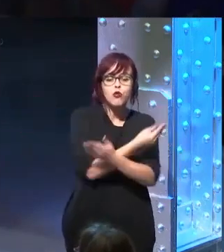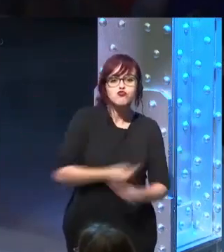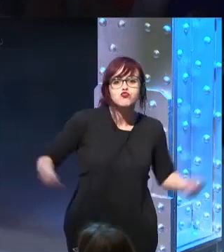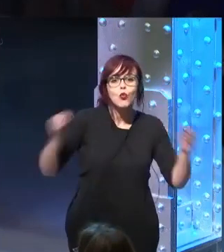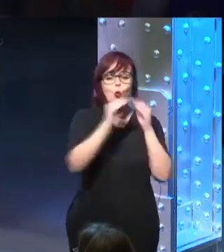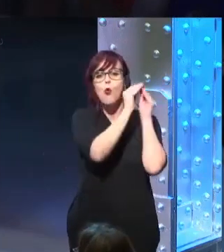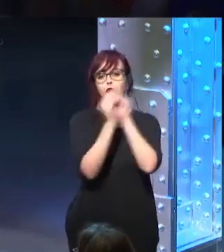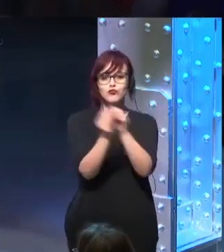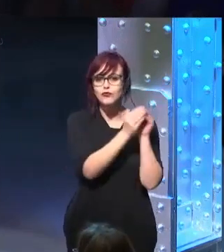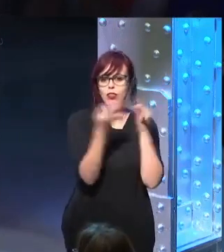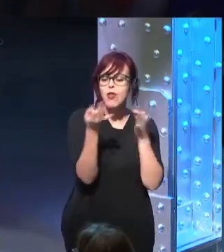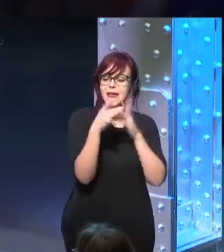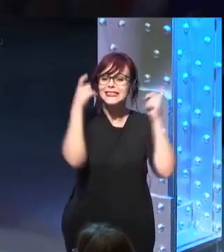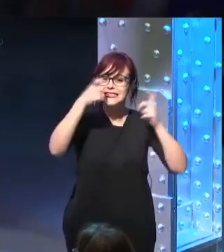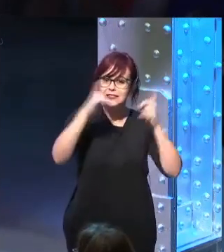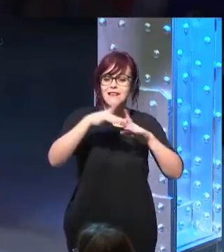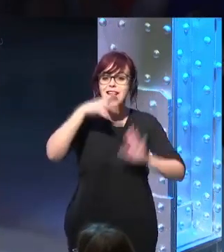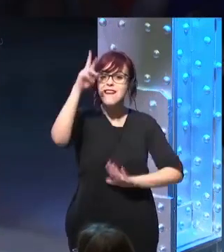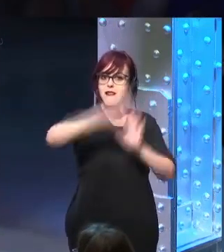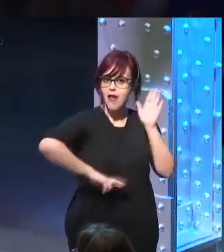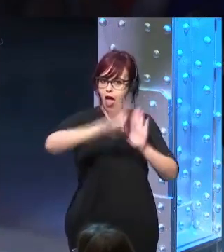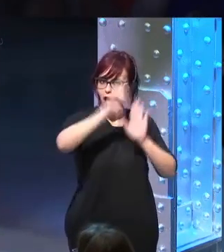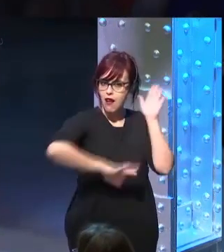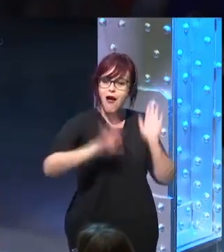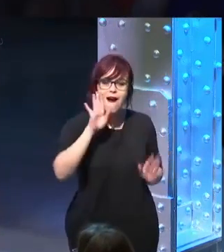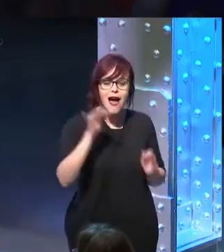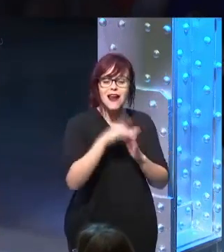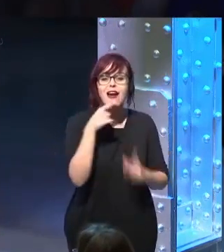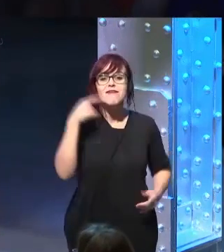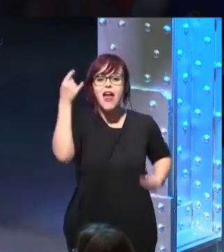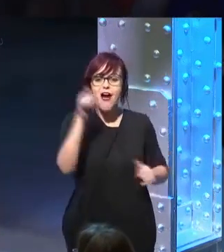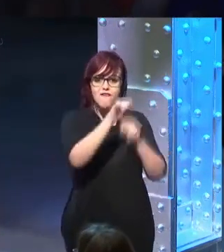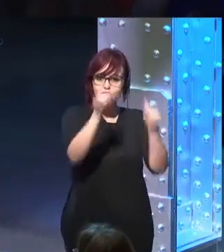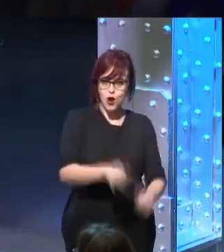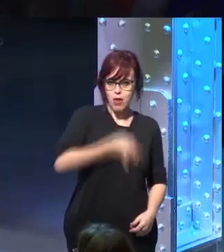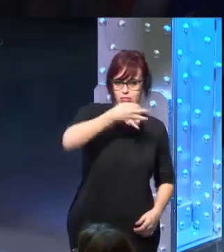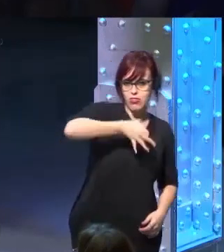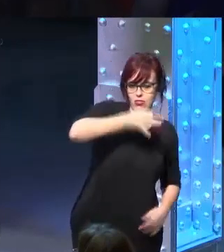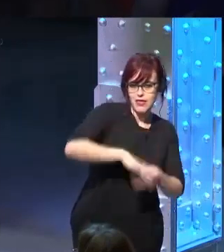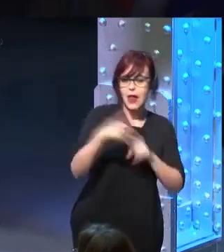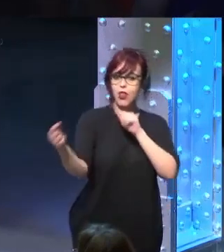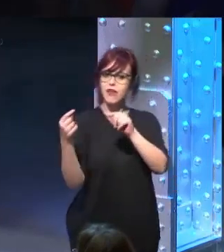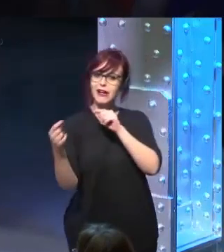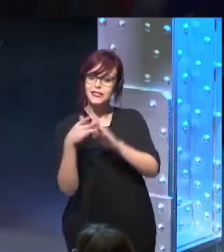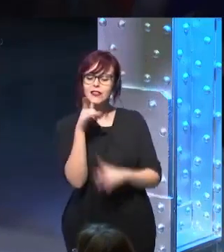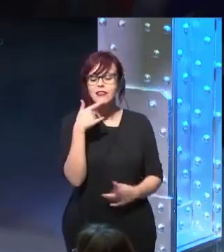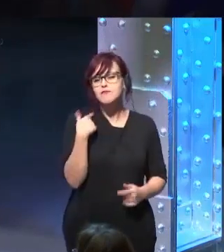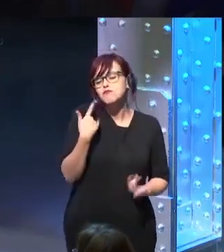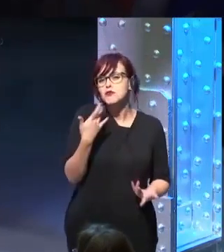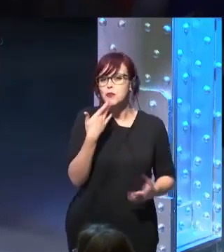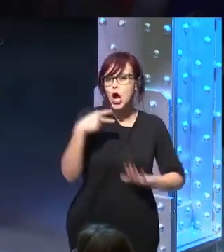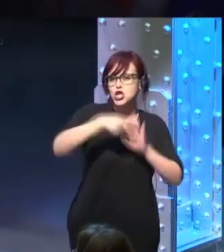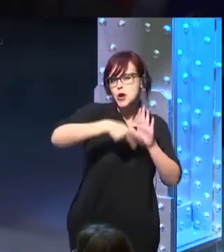y lo que es más importante, acerca de las reglas de la retórica y del debate, de cómo funciona todo